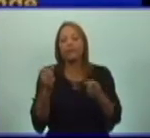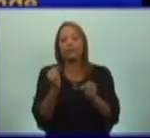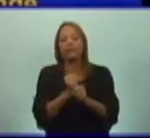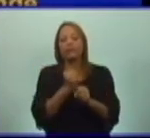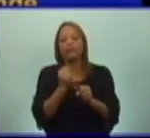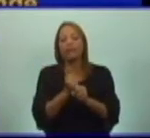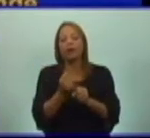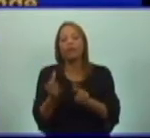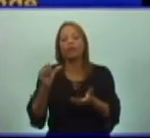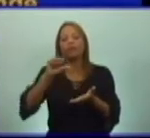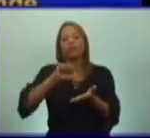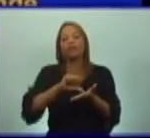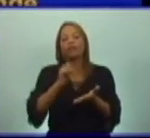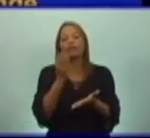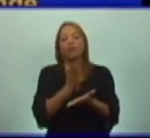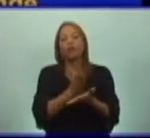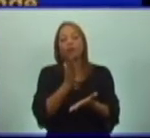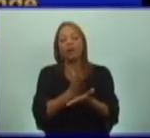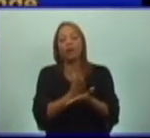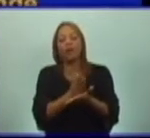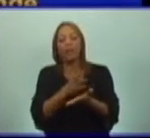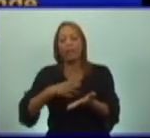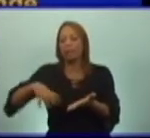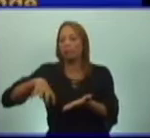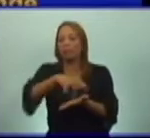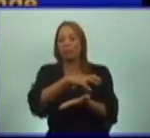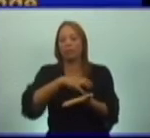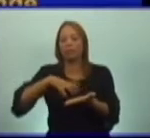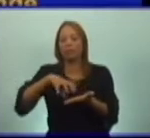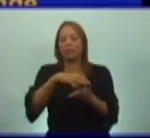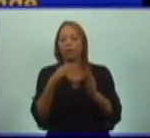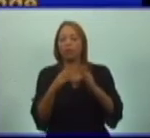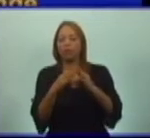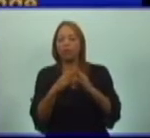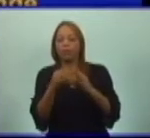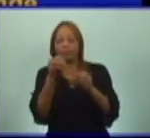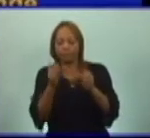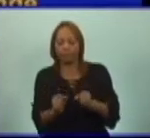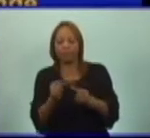centro escolar de tu localidad.